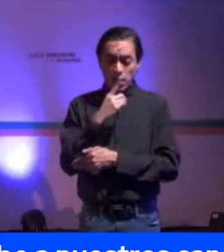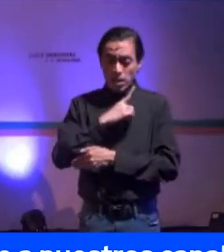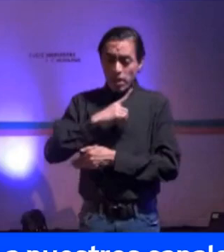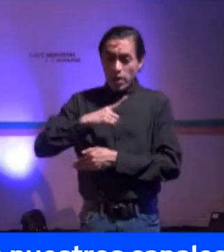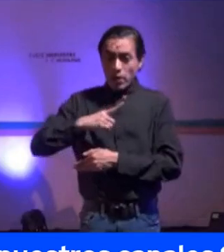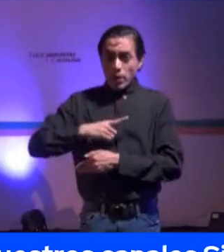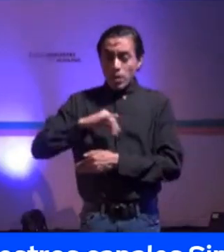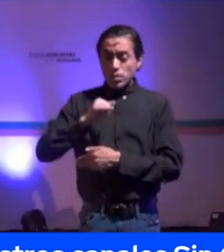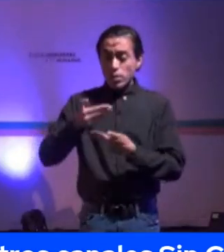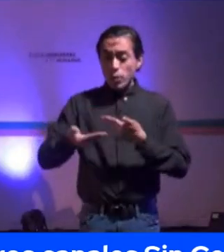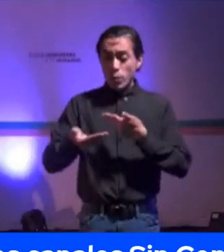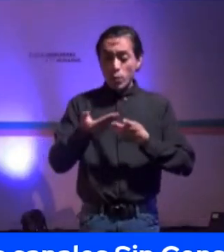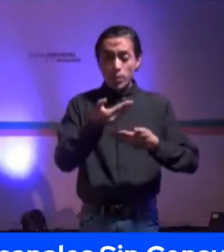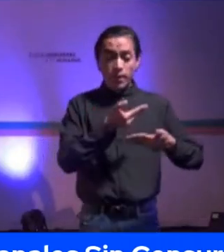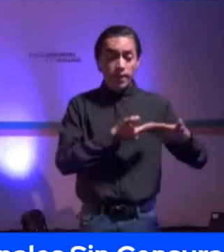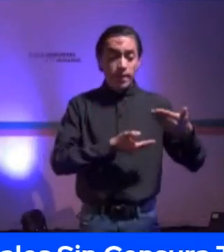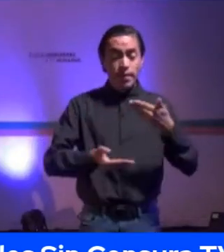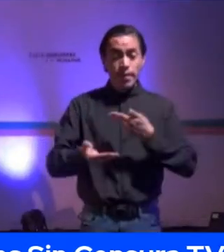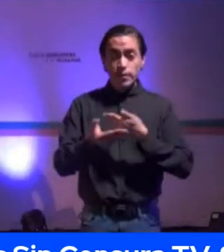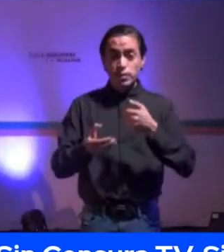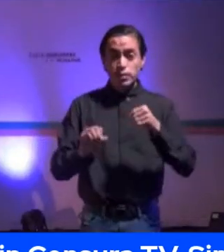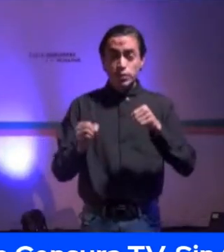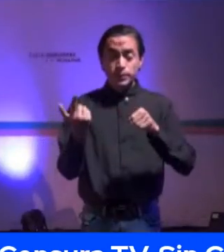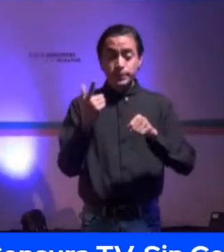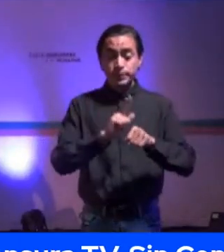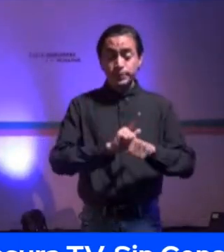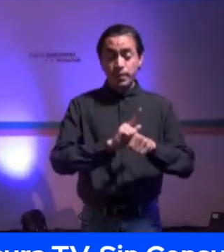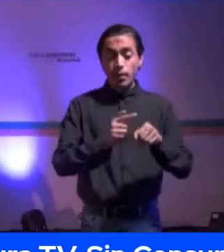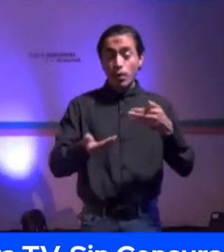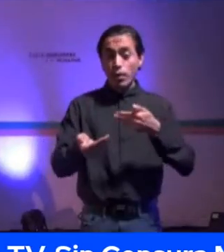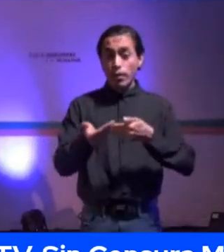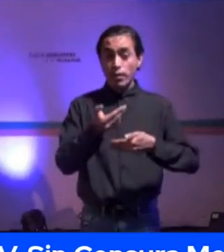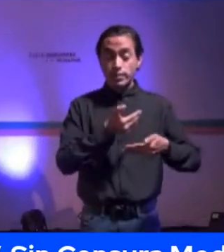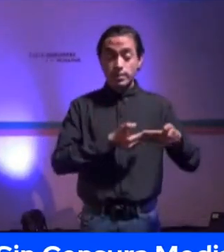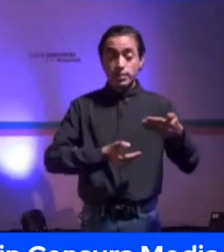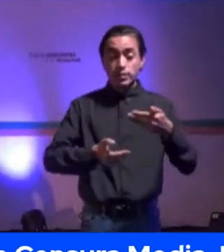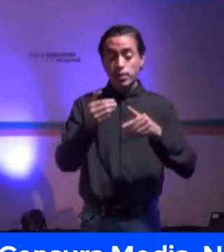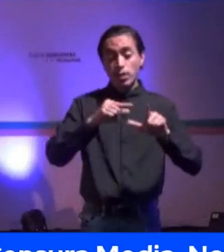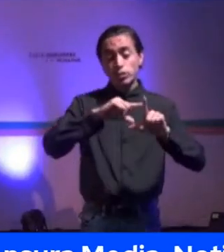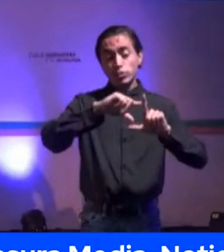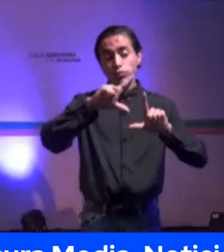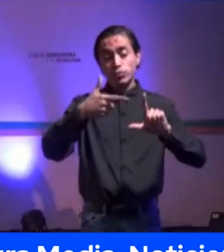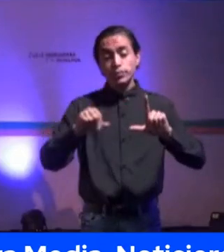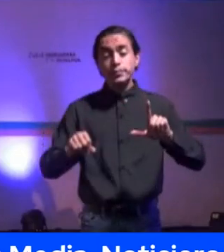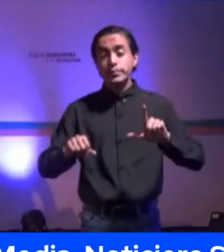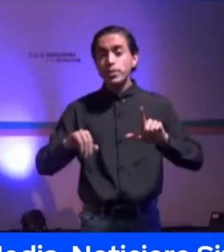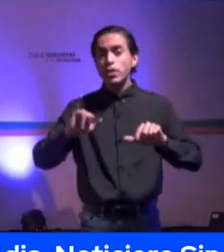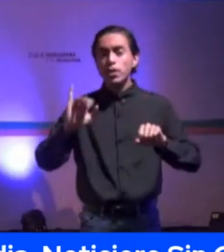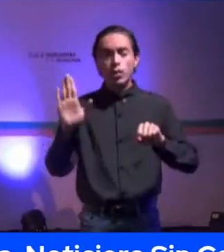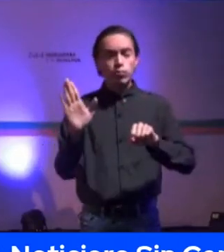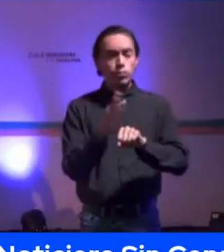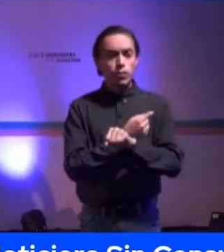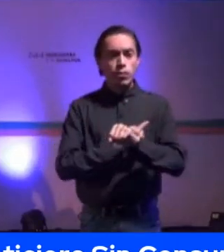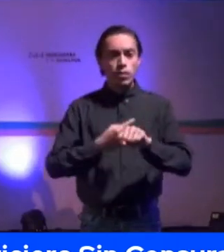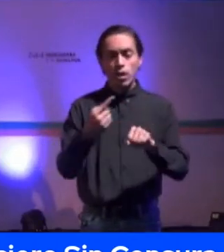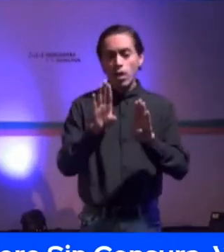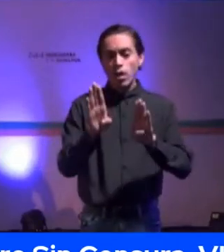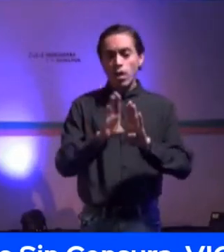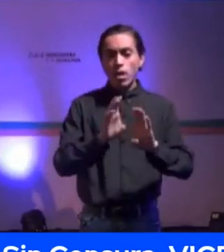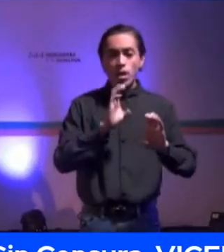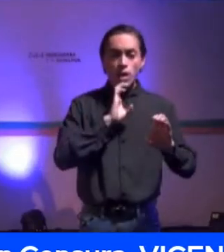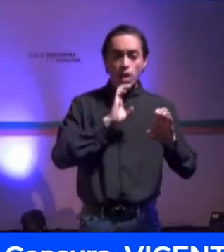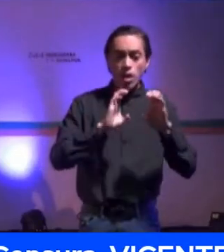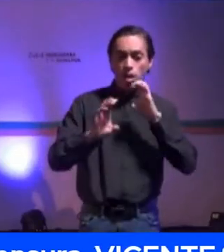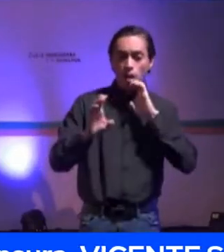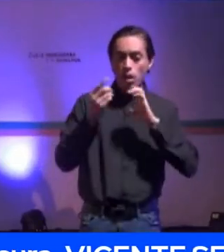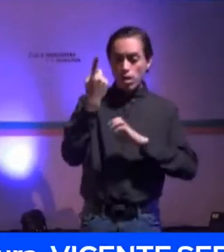un servicio social, un servicio a la nación, porque justamente haciendo comunicación al